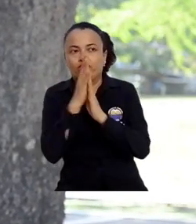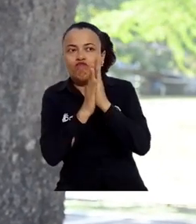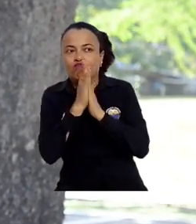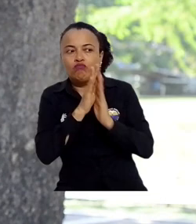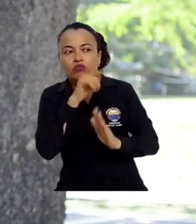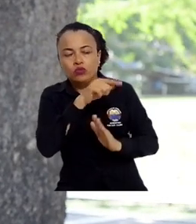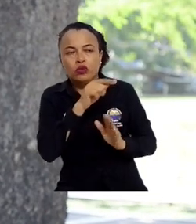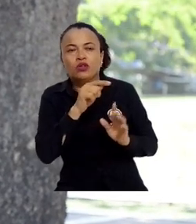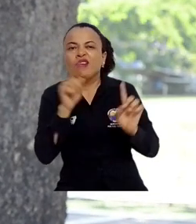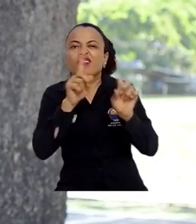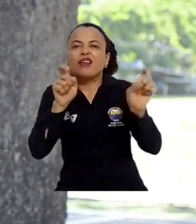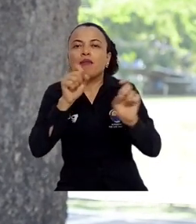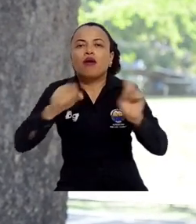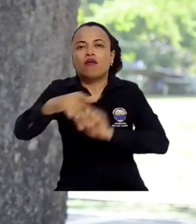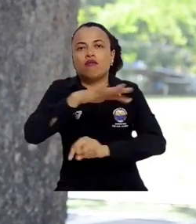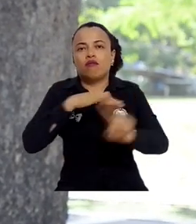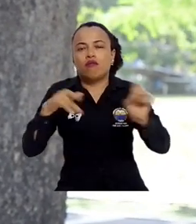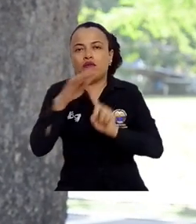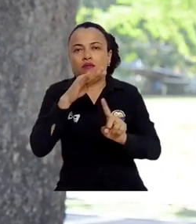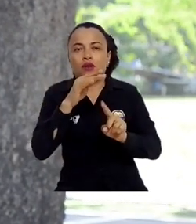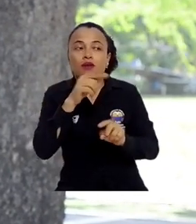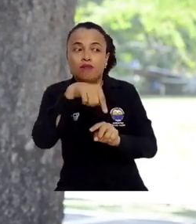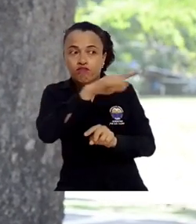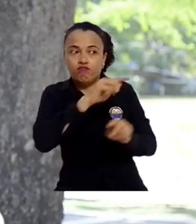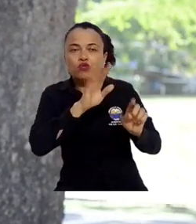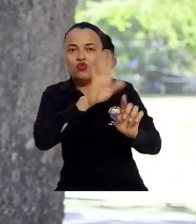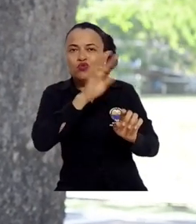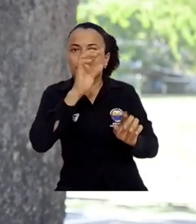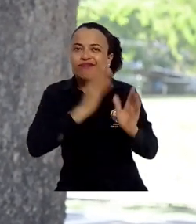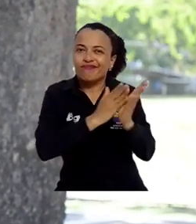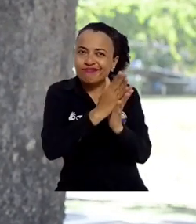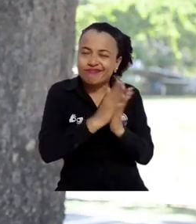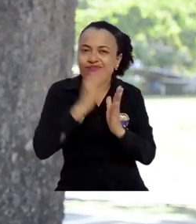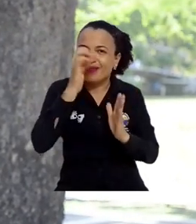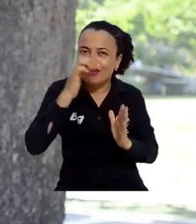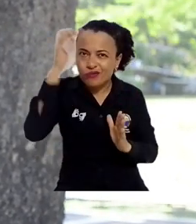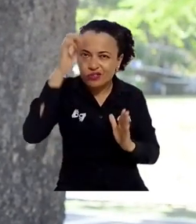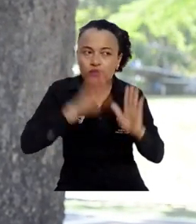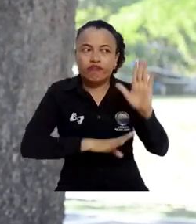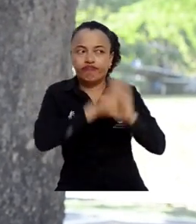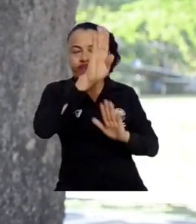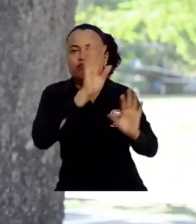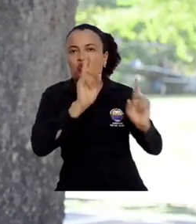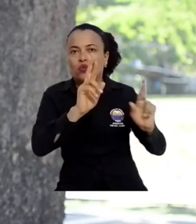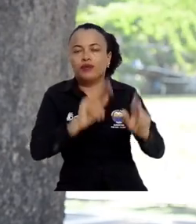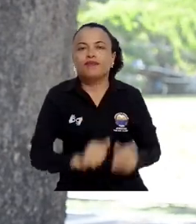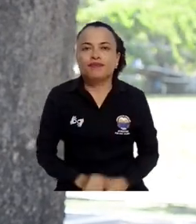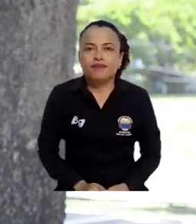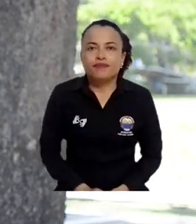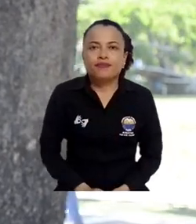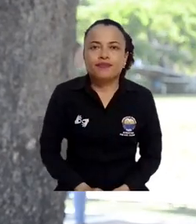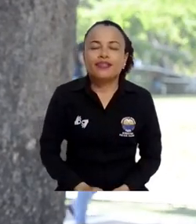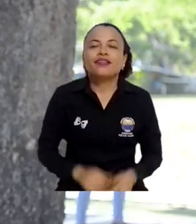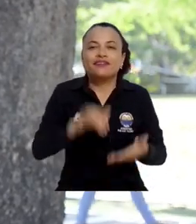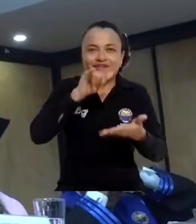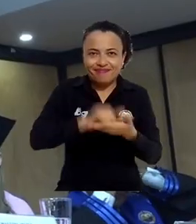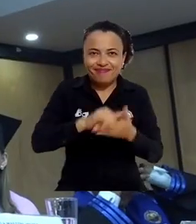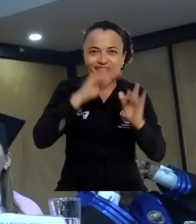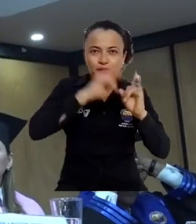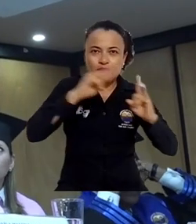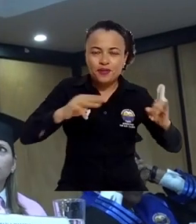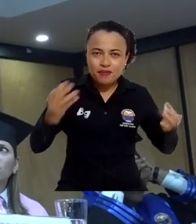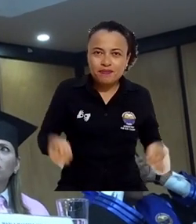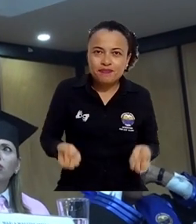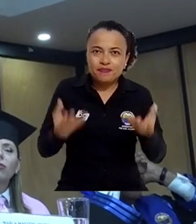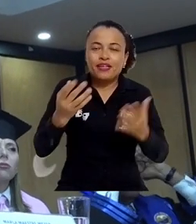tios mucha visión Futura en cuanto a la parte ambiental y pues desearle lo mejor de los éxitos en su nueva eh carrera profesional